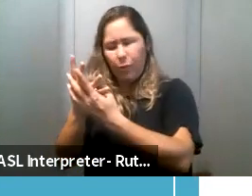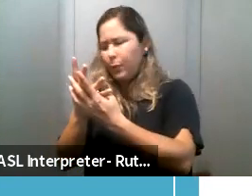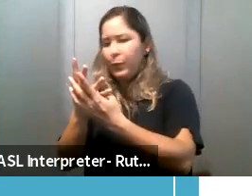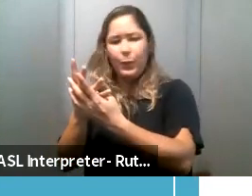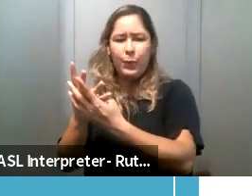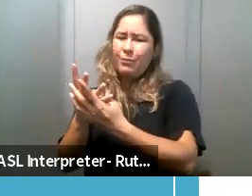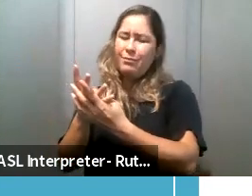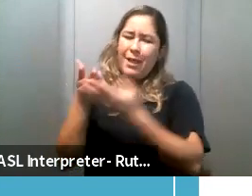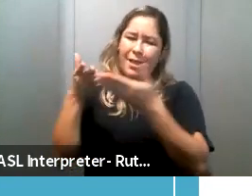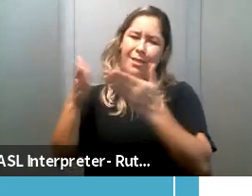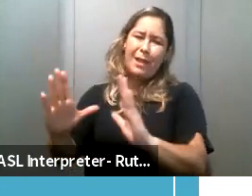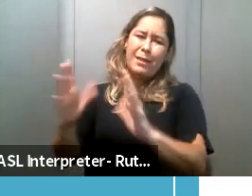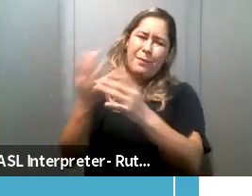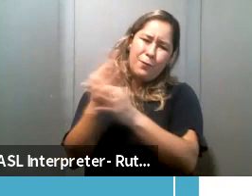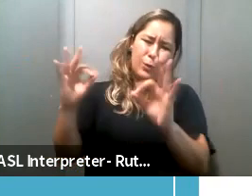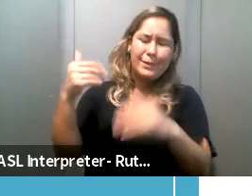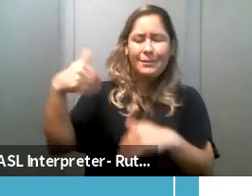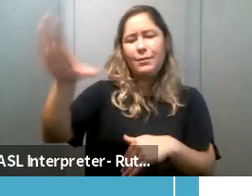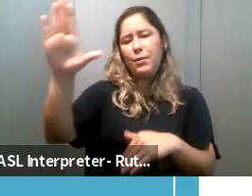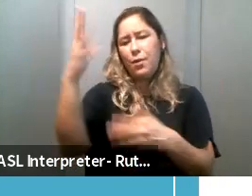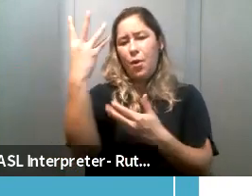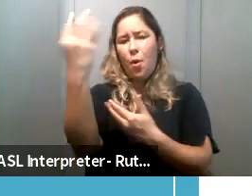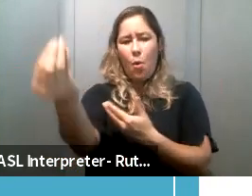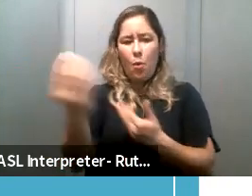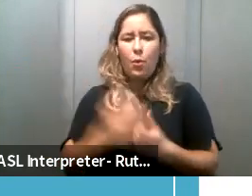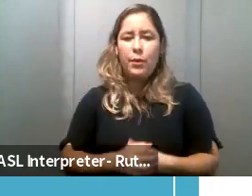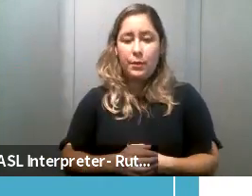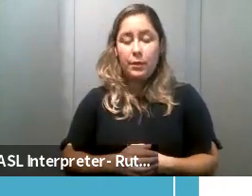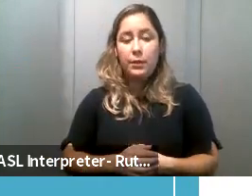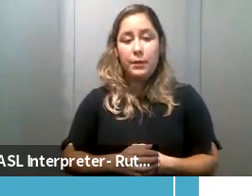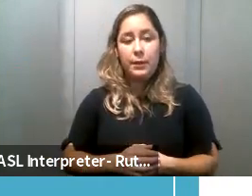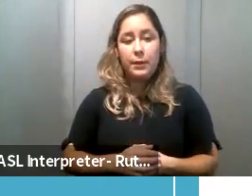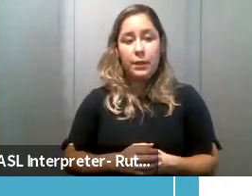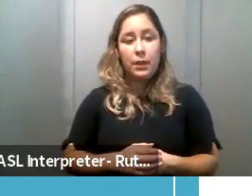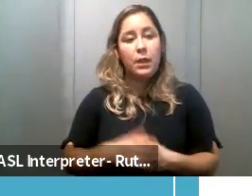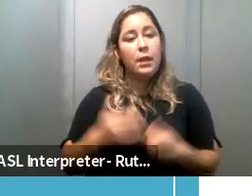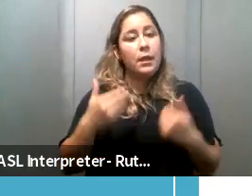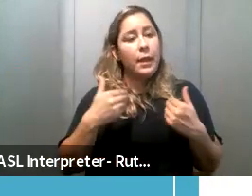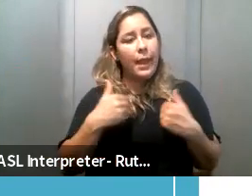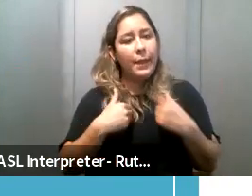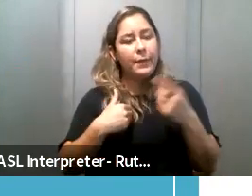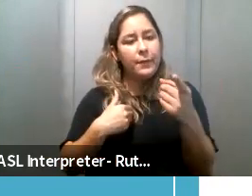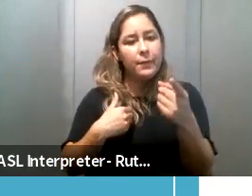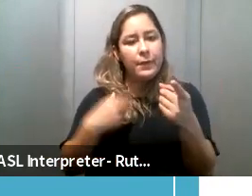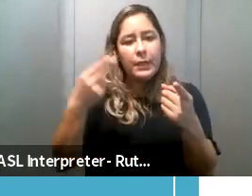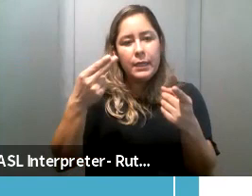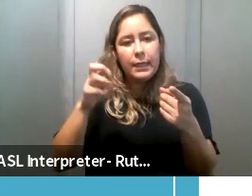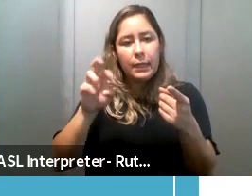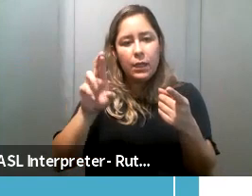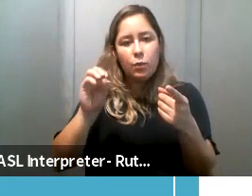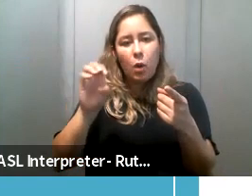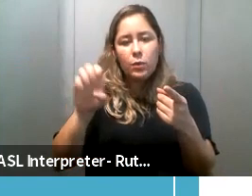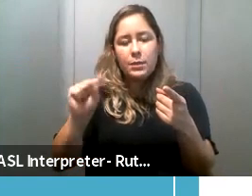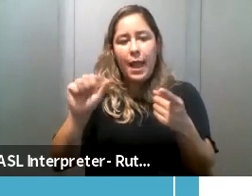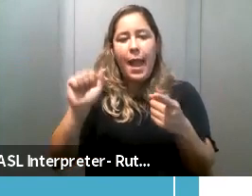a una provisión en el HEROES Act, que es una legislación que pasó por